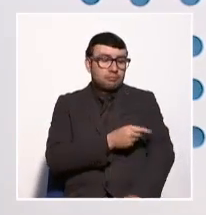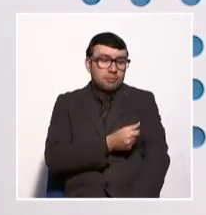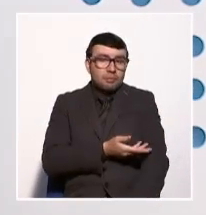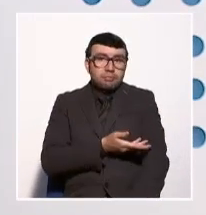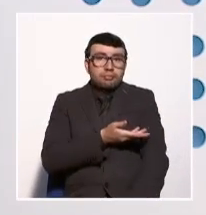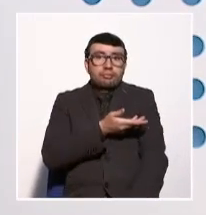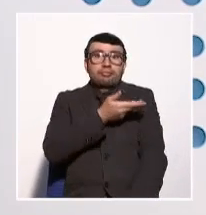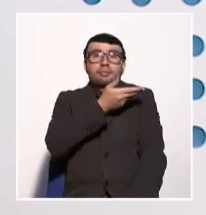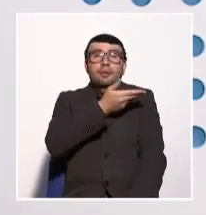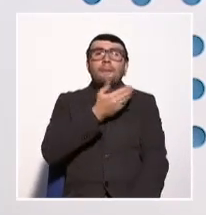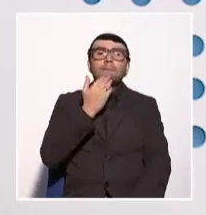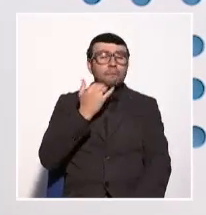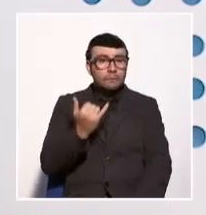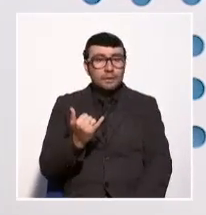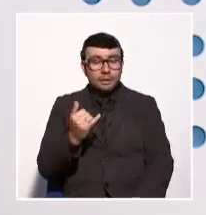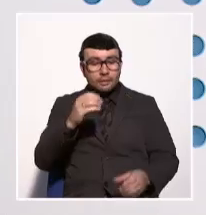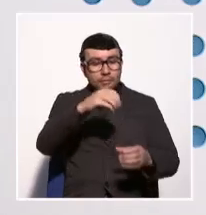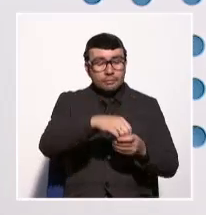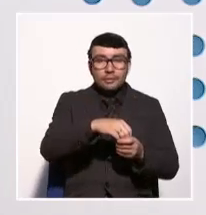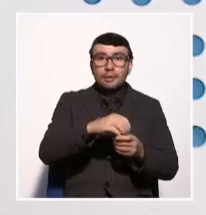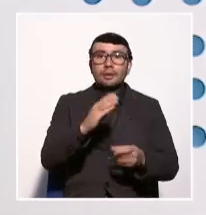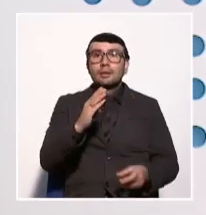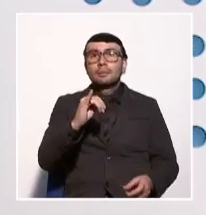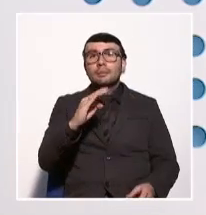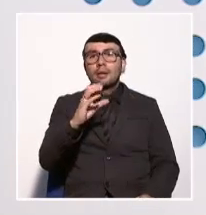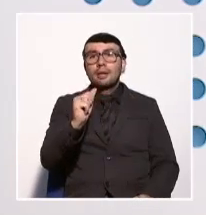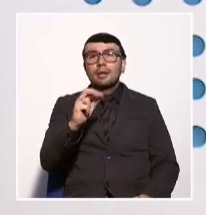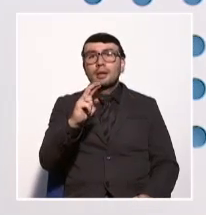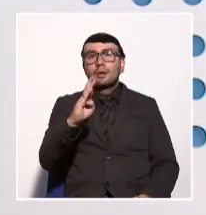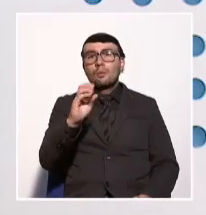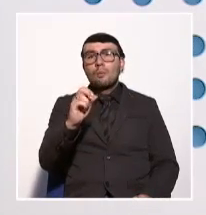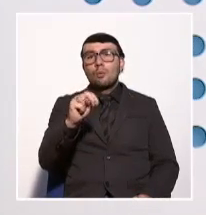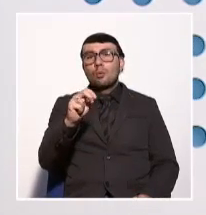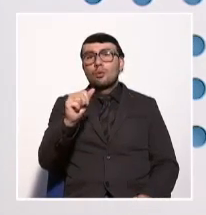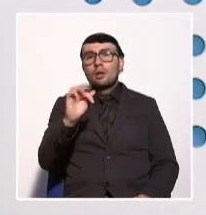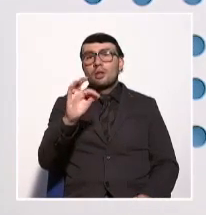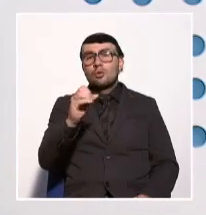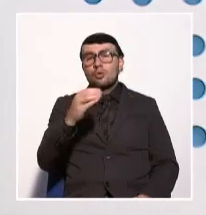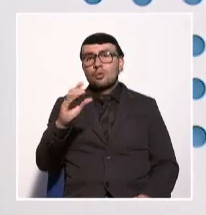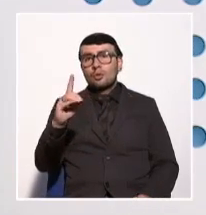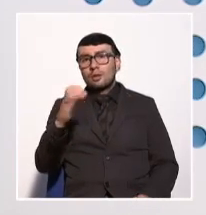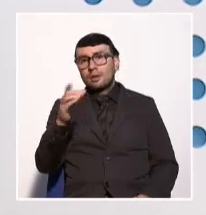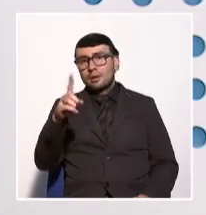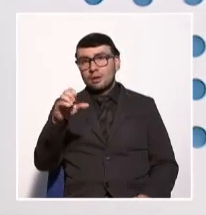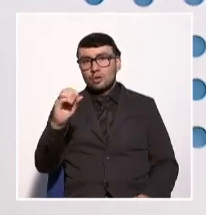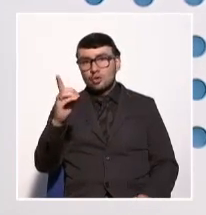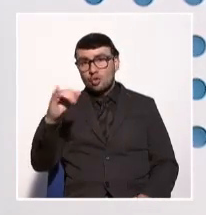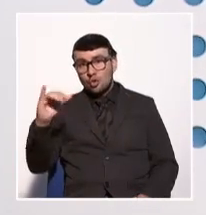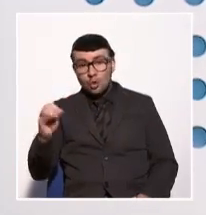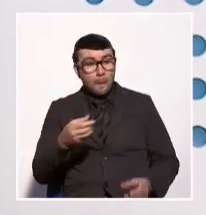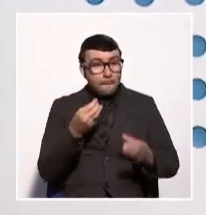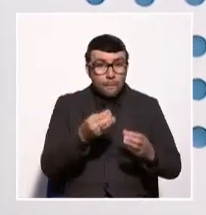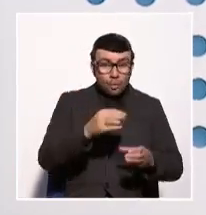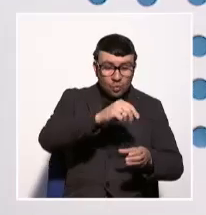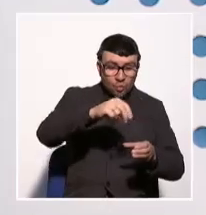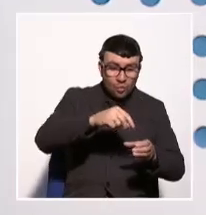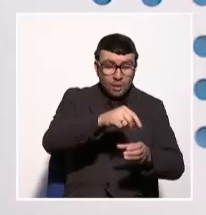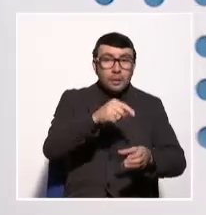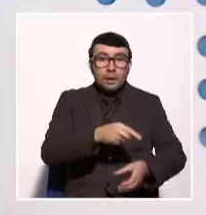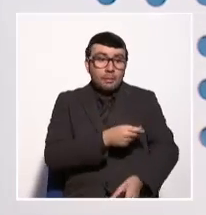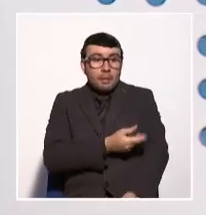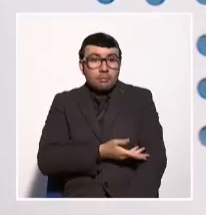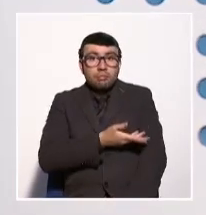bicarbonato de sodio es solo sodio que es lo que tiene también la sal el exceso les puede dar